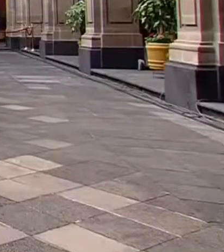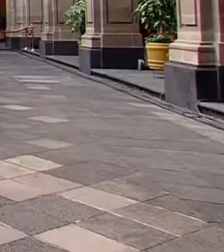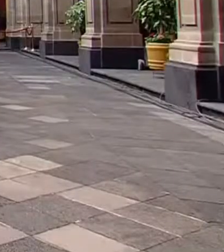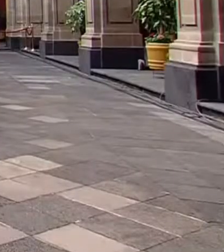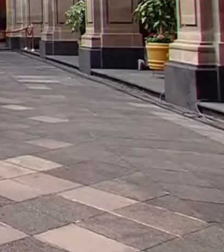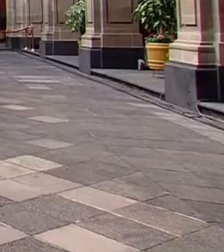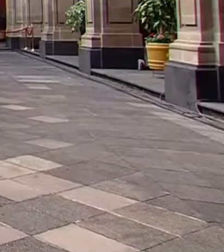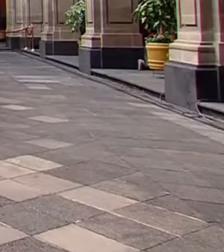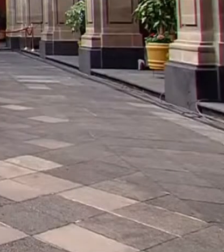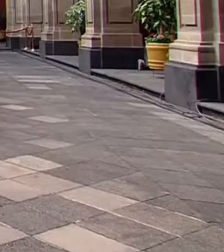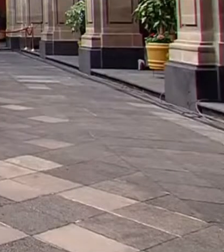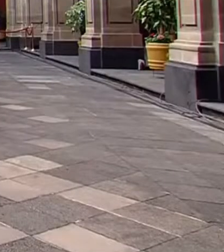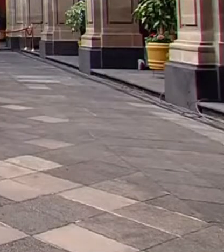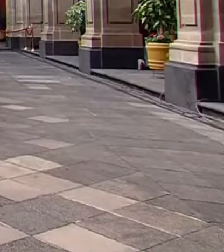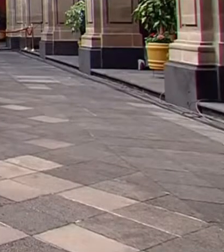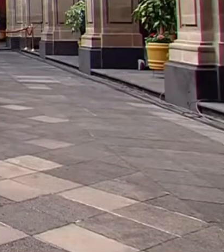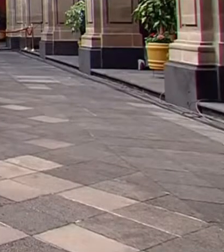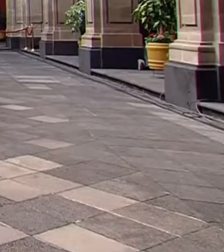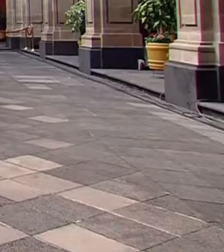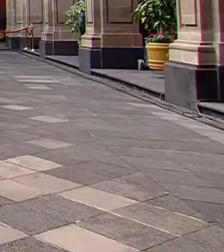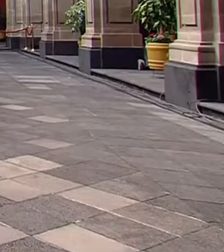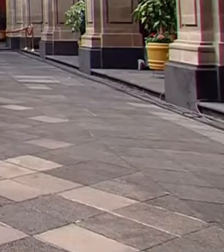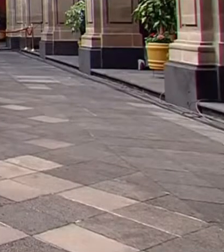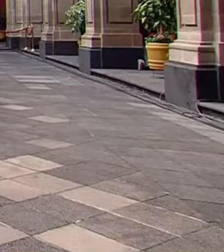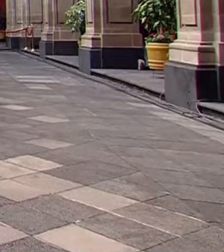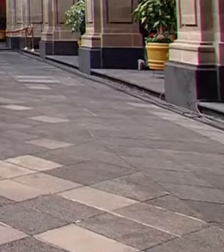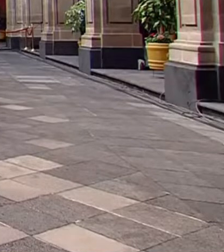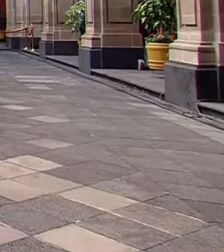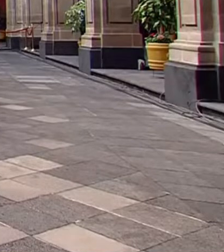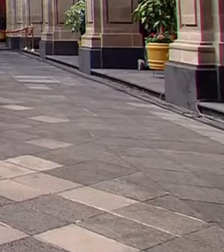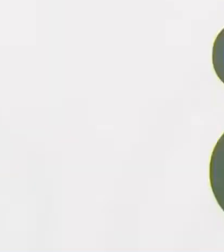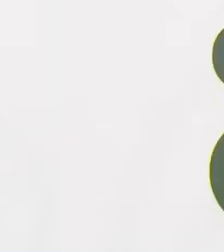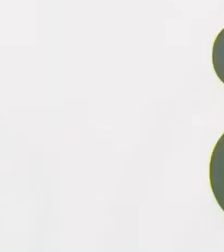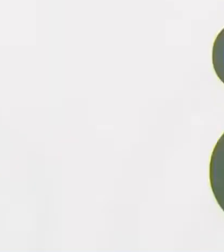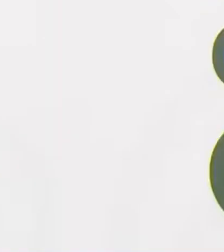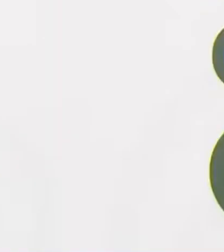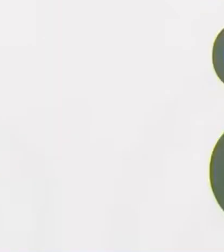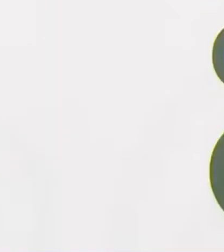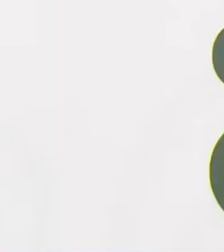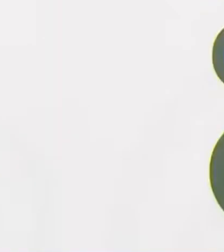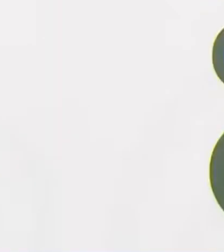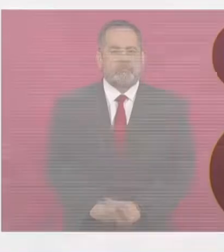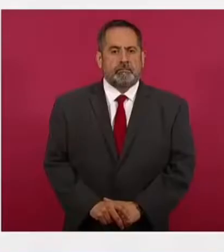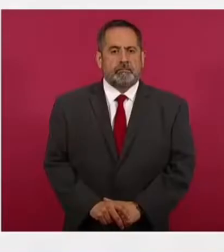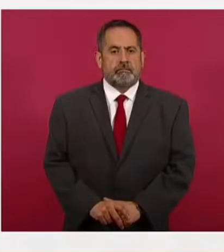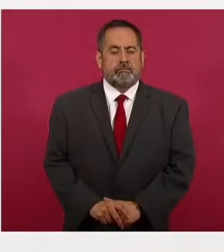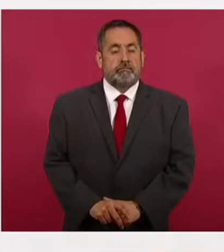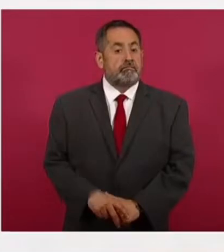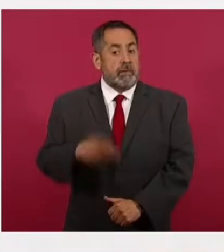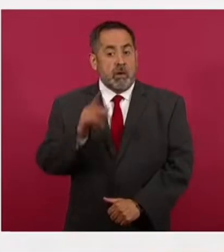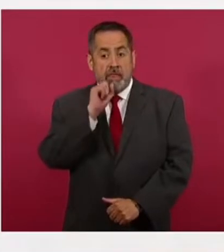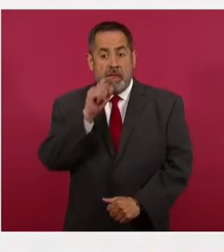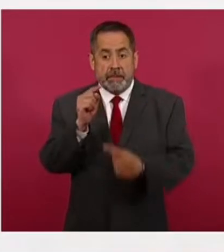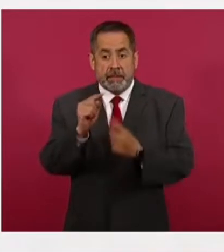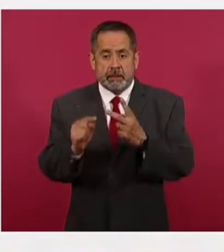Pero no solo eso, todos los programas para el bienestar se han ampliado y este año